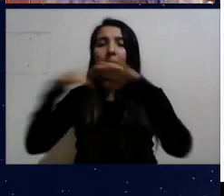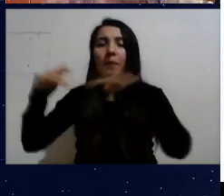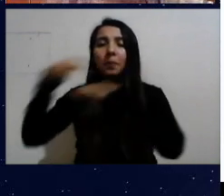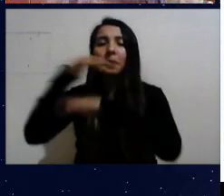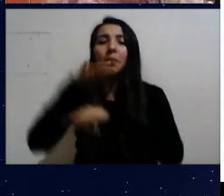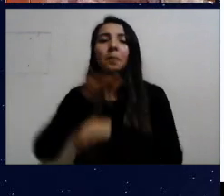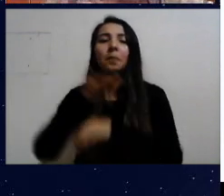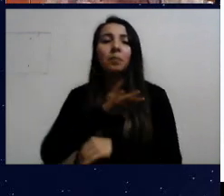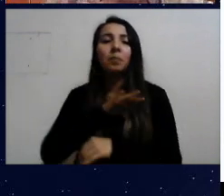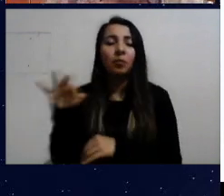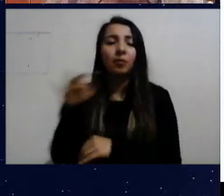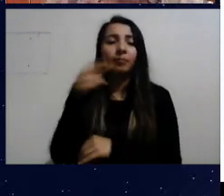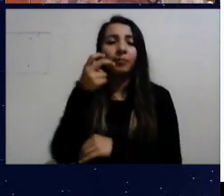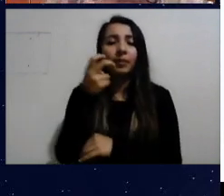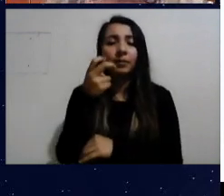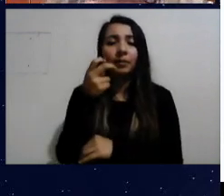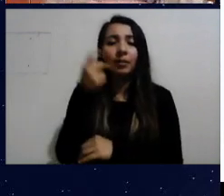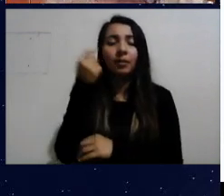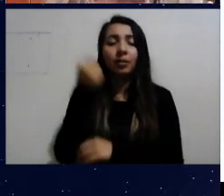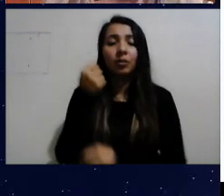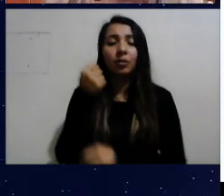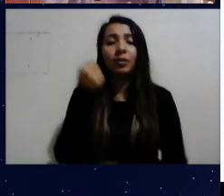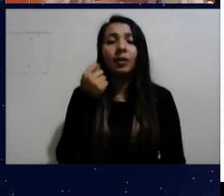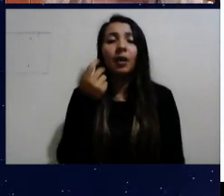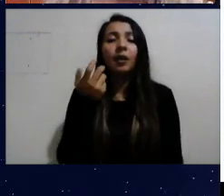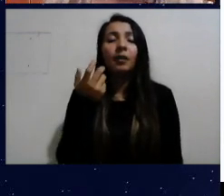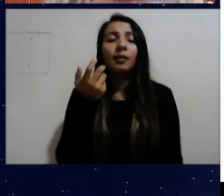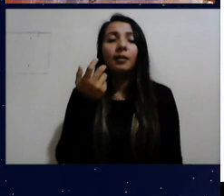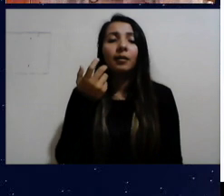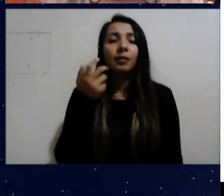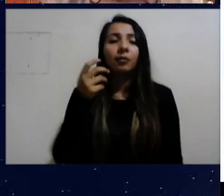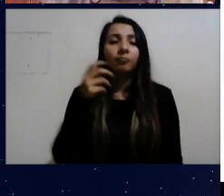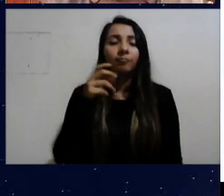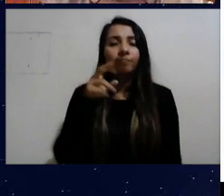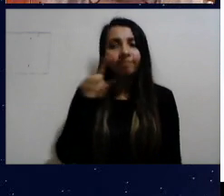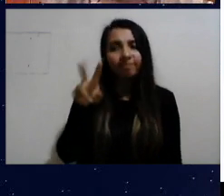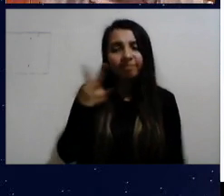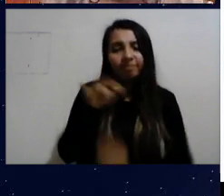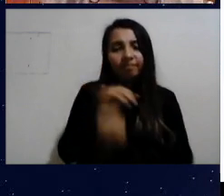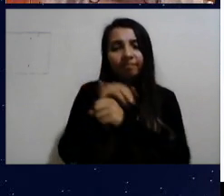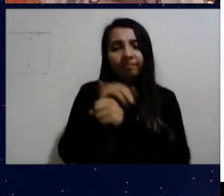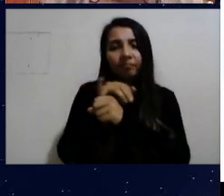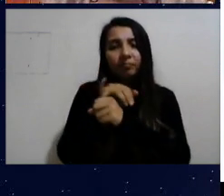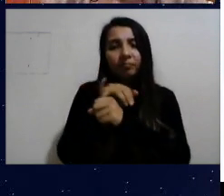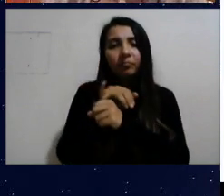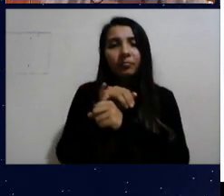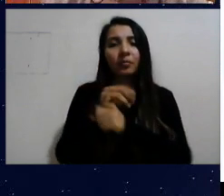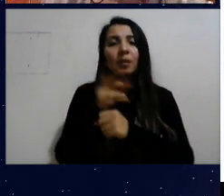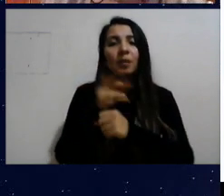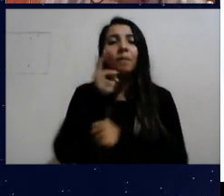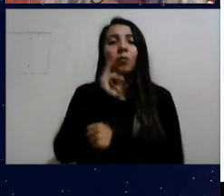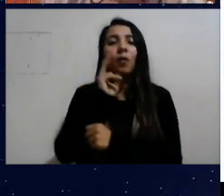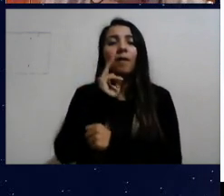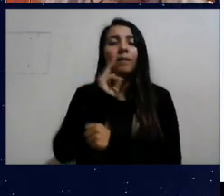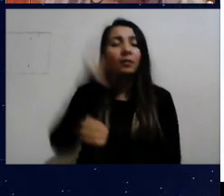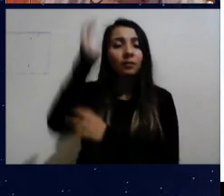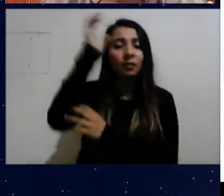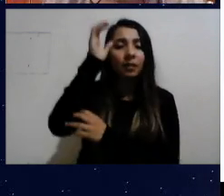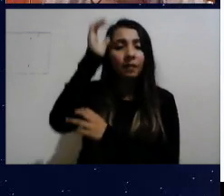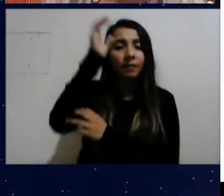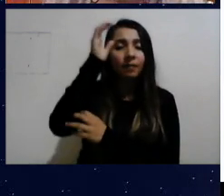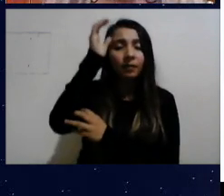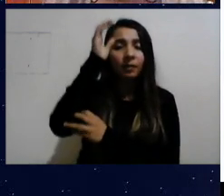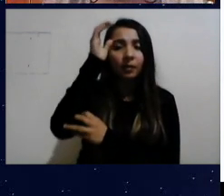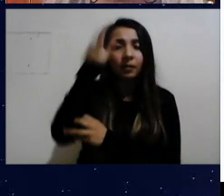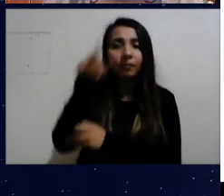a otra. Vale, toda esta teoría se pegó de golpe, todos estos conceptos, con las evidencias científicas de